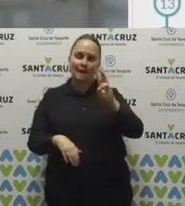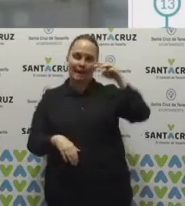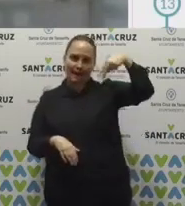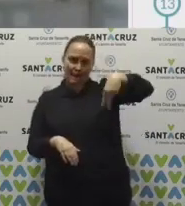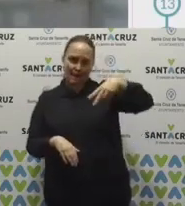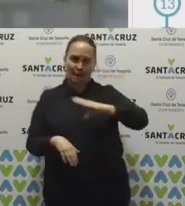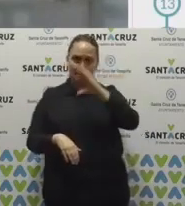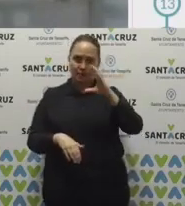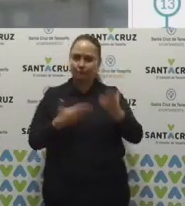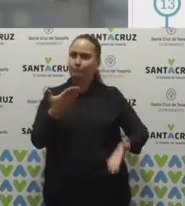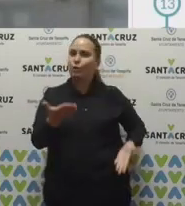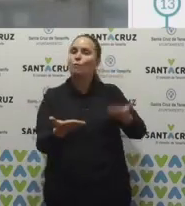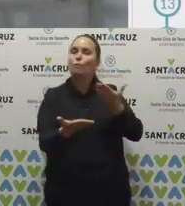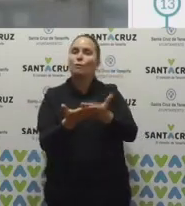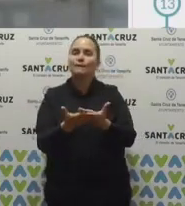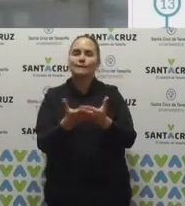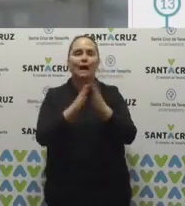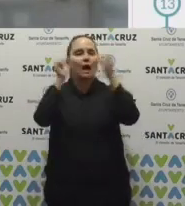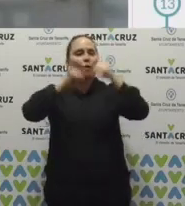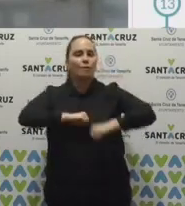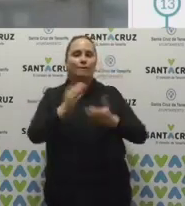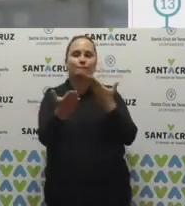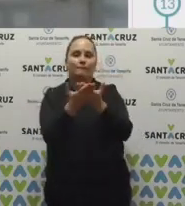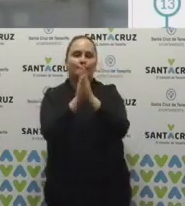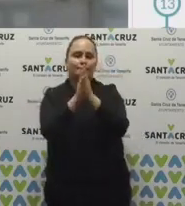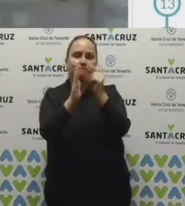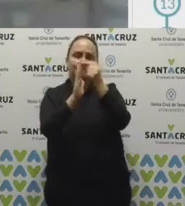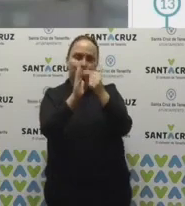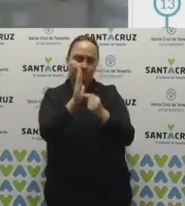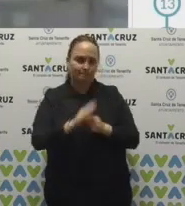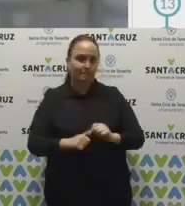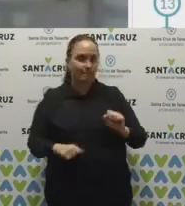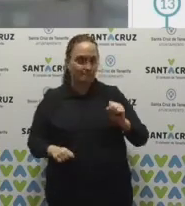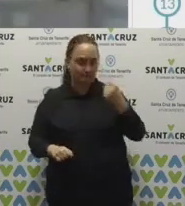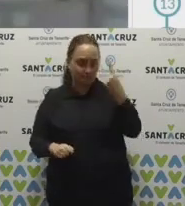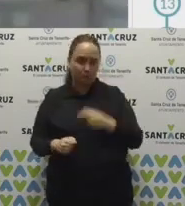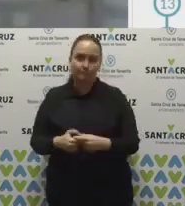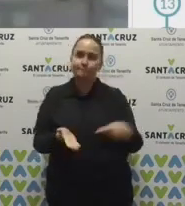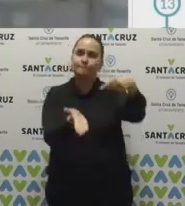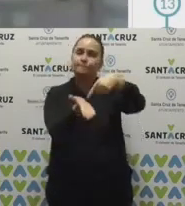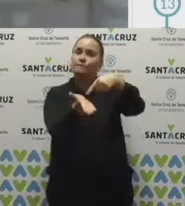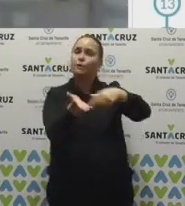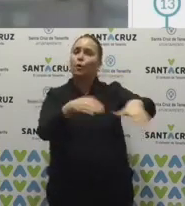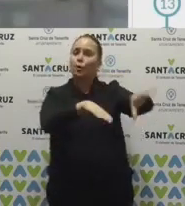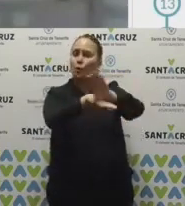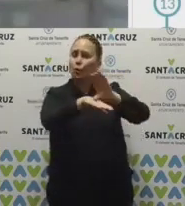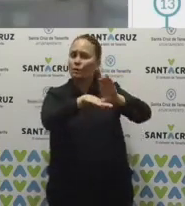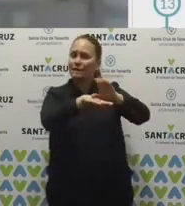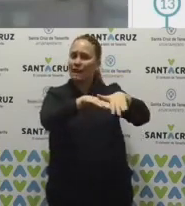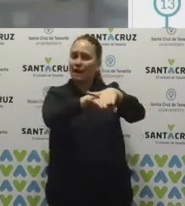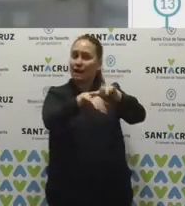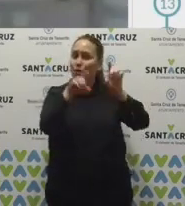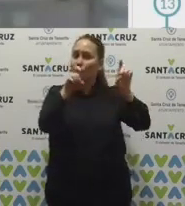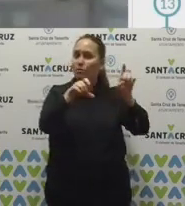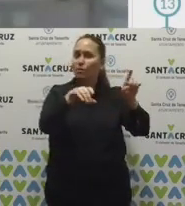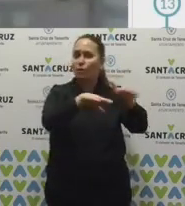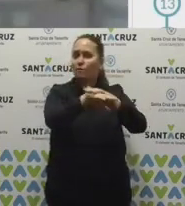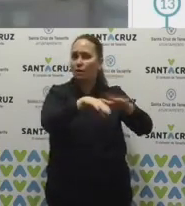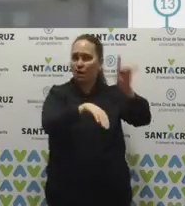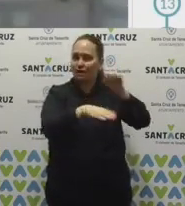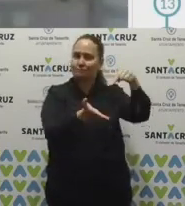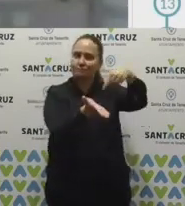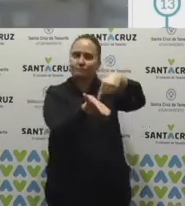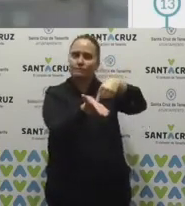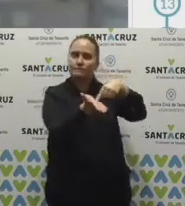plantea los siguientes acuerdos que en primer lugar instar a la consejería de educación del gobierno de canarias a que